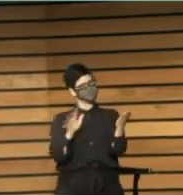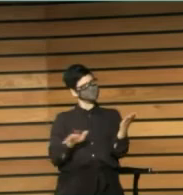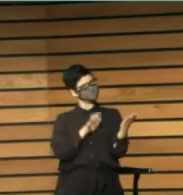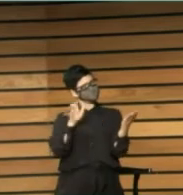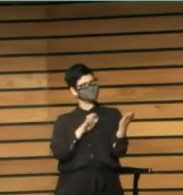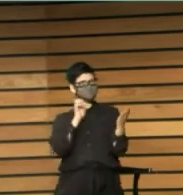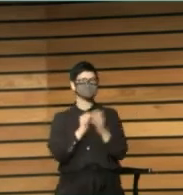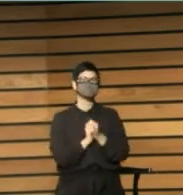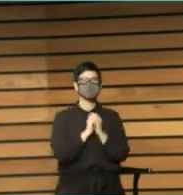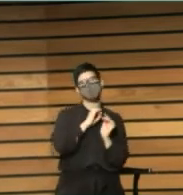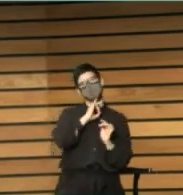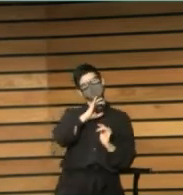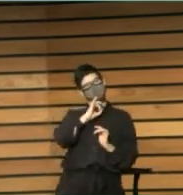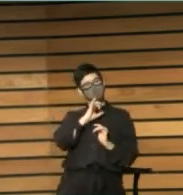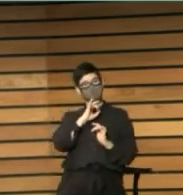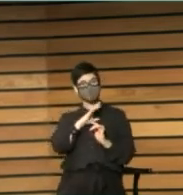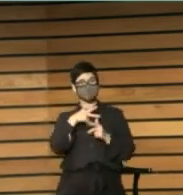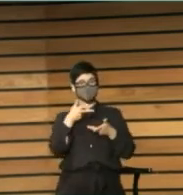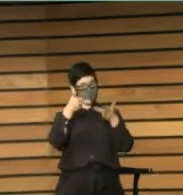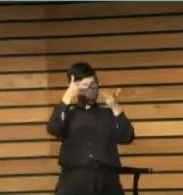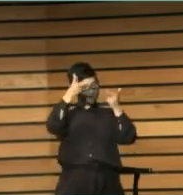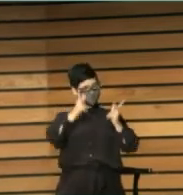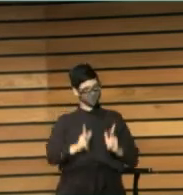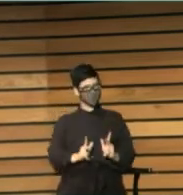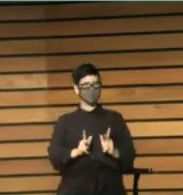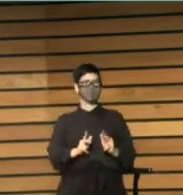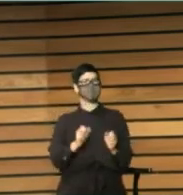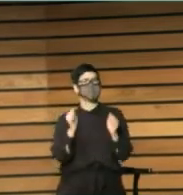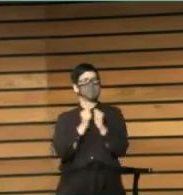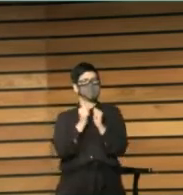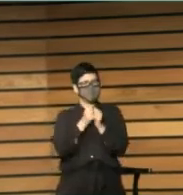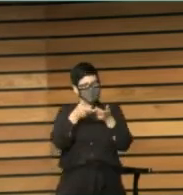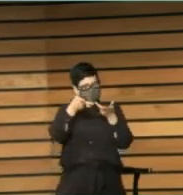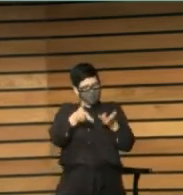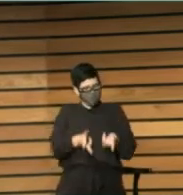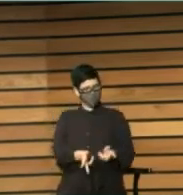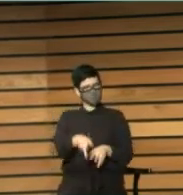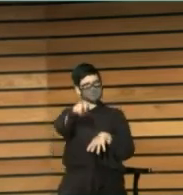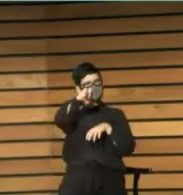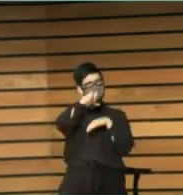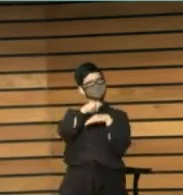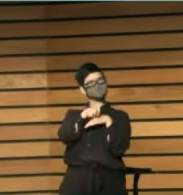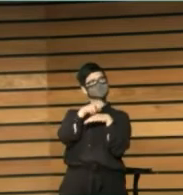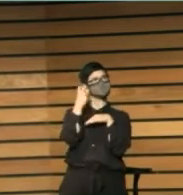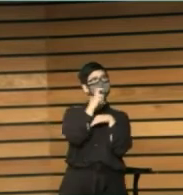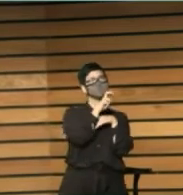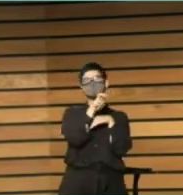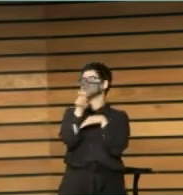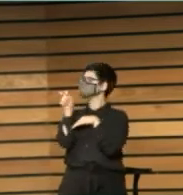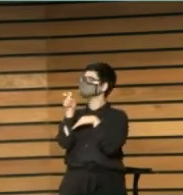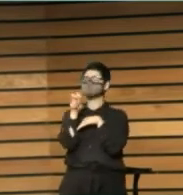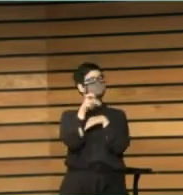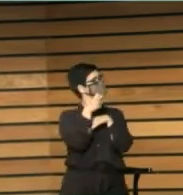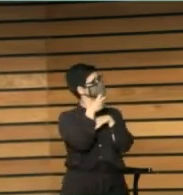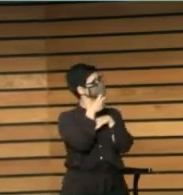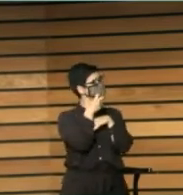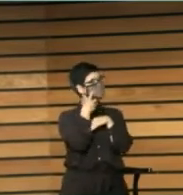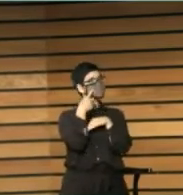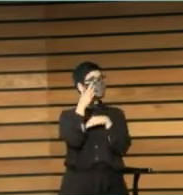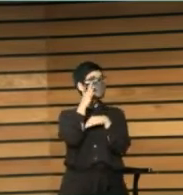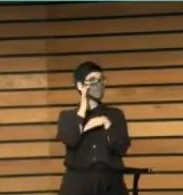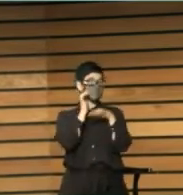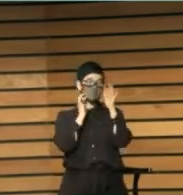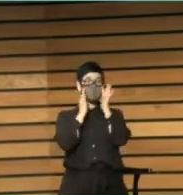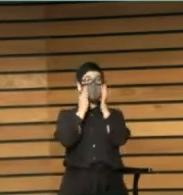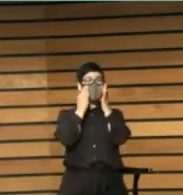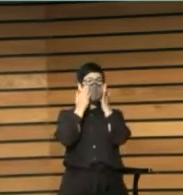quedaba sentada en su silla de piedra, miraba a los lados como si viniera del extranjero, se secaba las lágrimas en algún